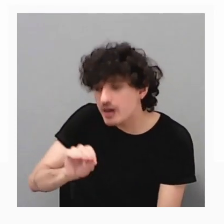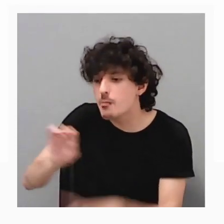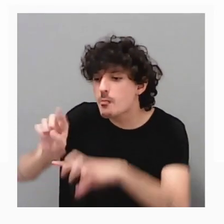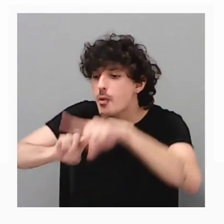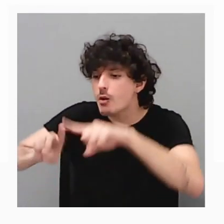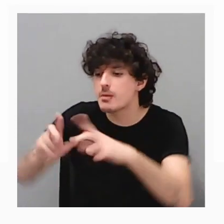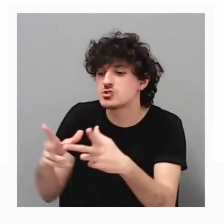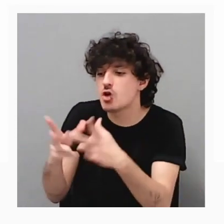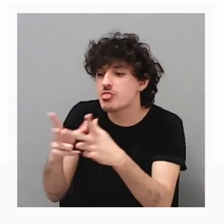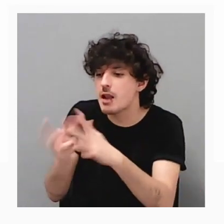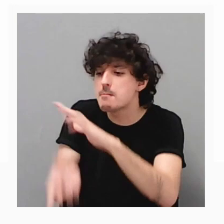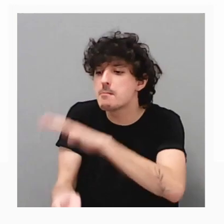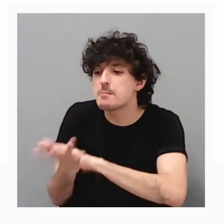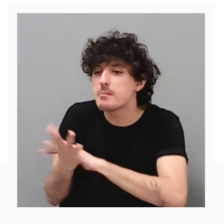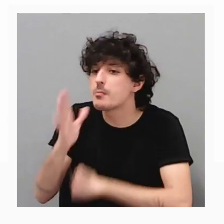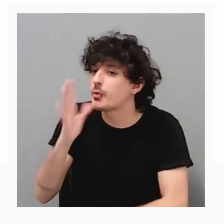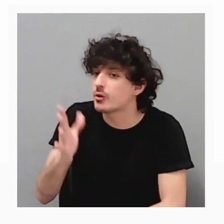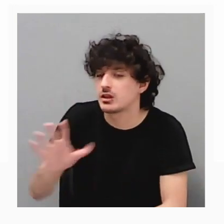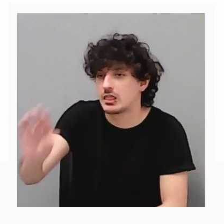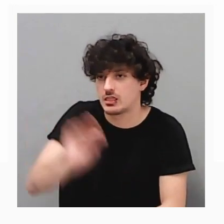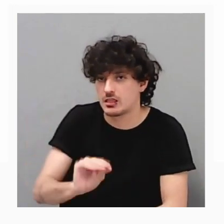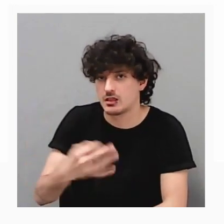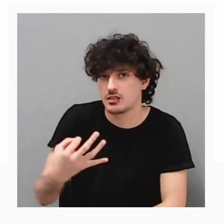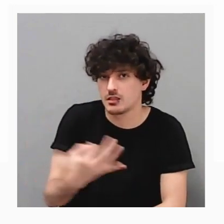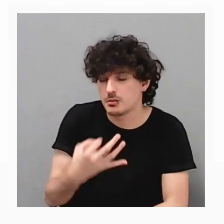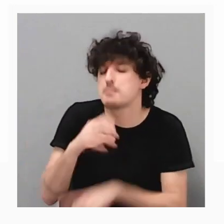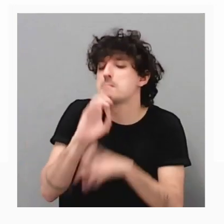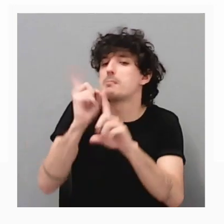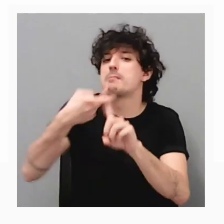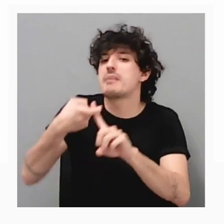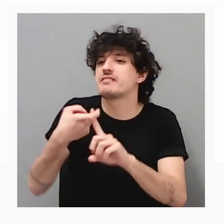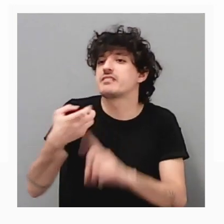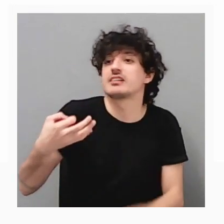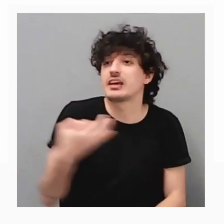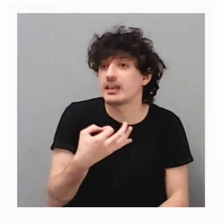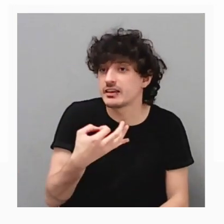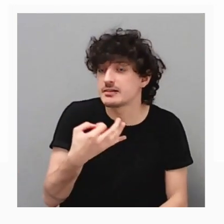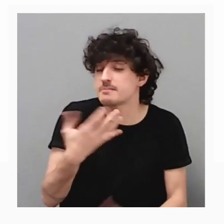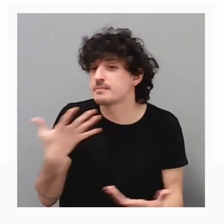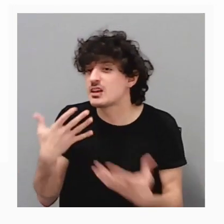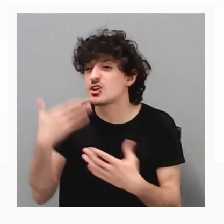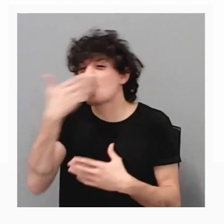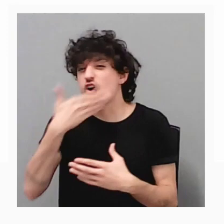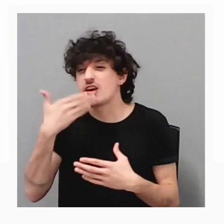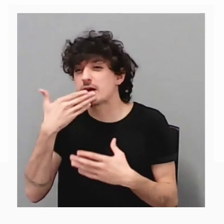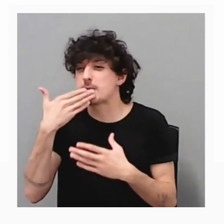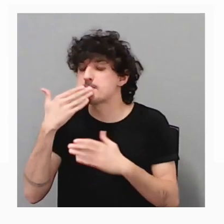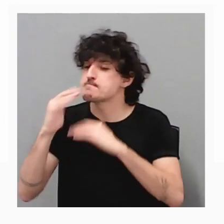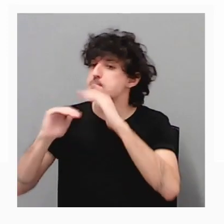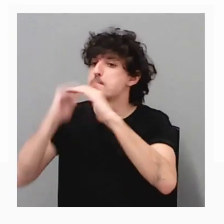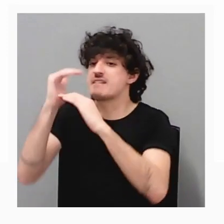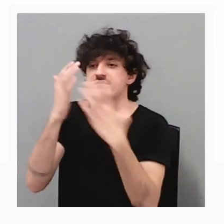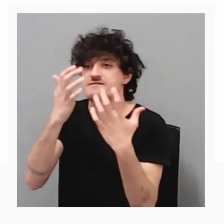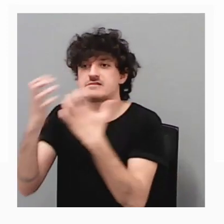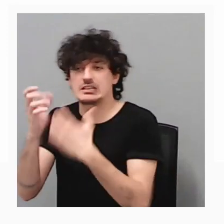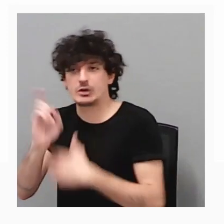social. Entonces, percibimos que las causas del insuceso escolar eran las barreras del aprendizaje